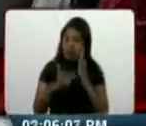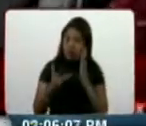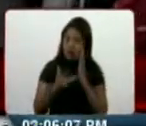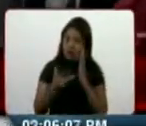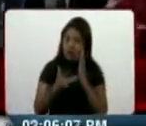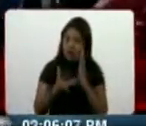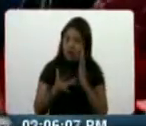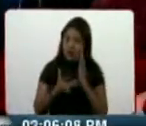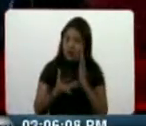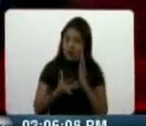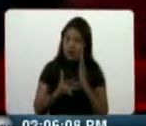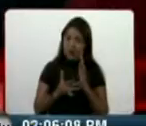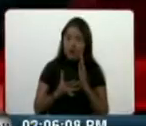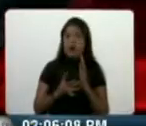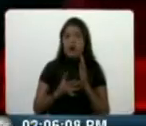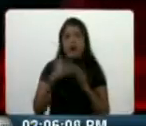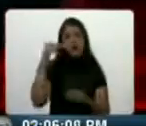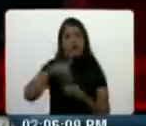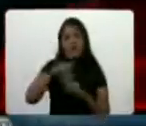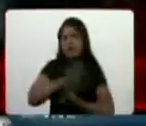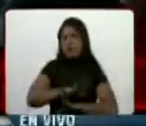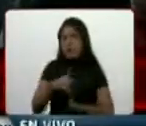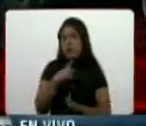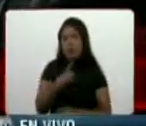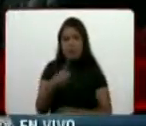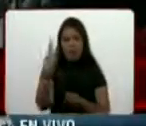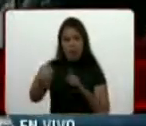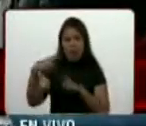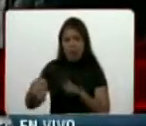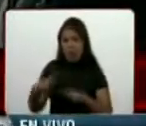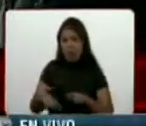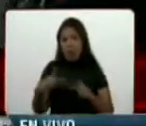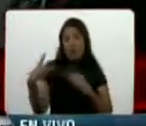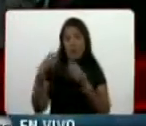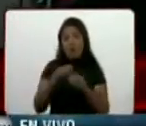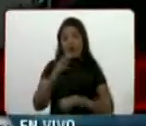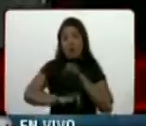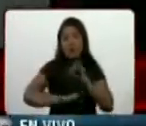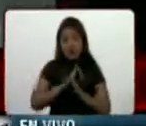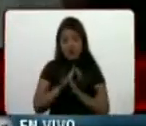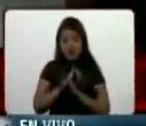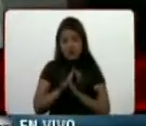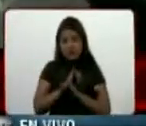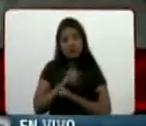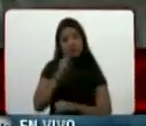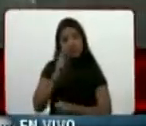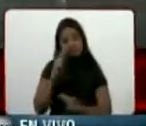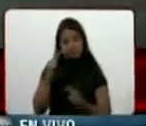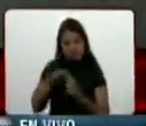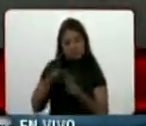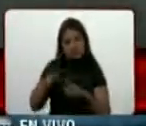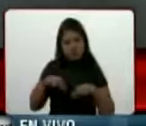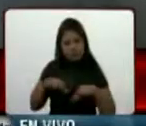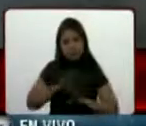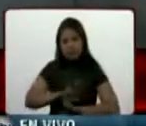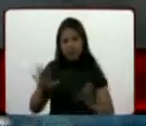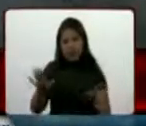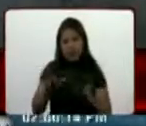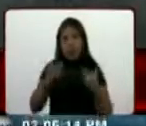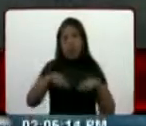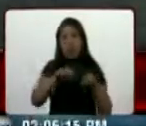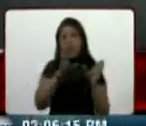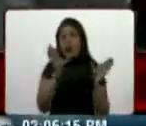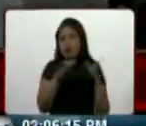la aplicación de voto, lo han dicho los diversos representantes del acompañamiento internacional. Ha sido reconocido, por ejemplo, por el Centro Carter,